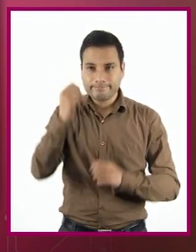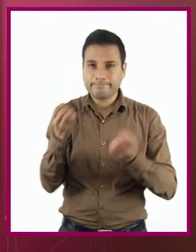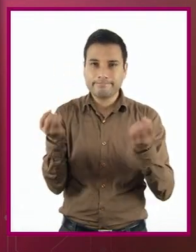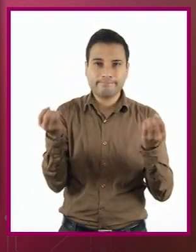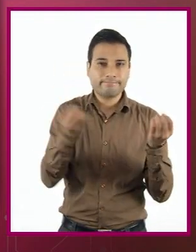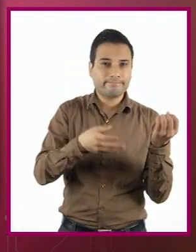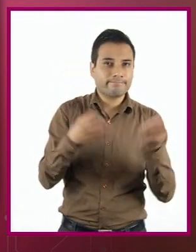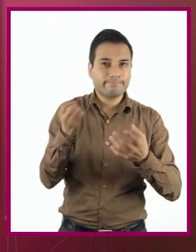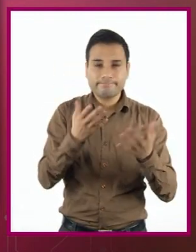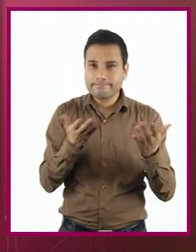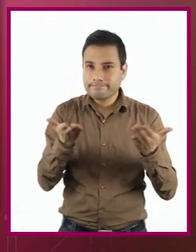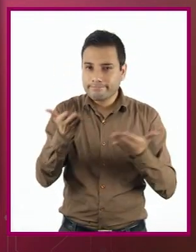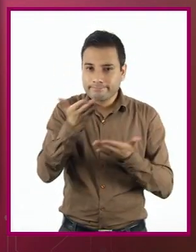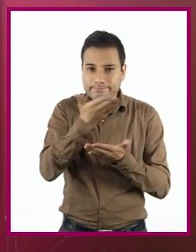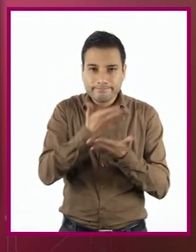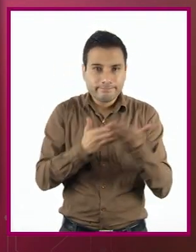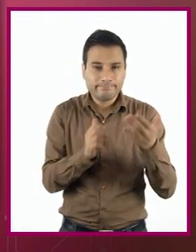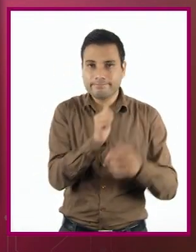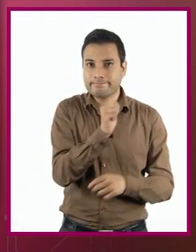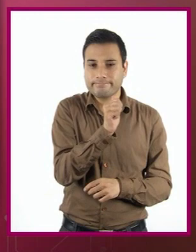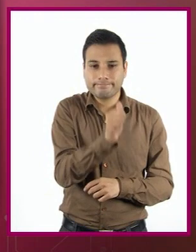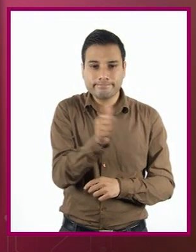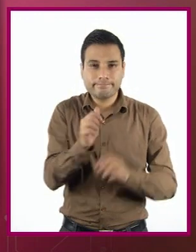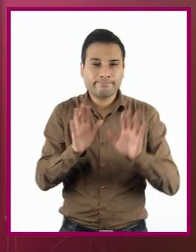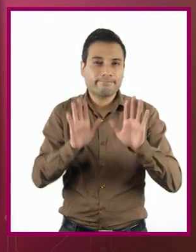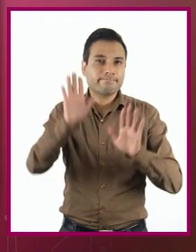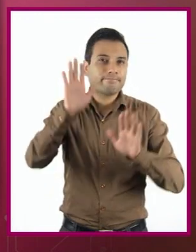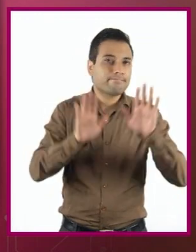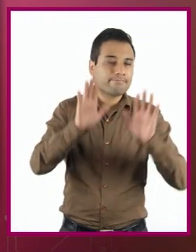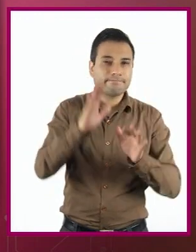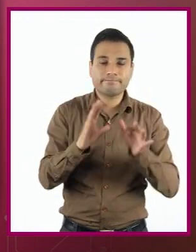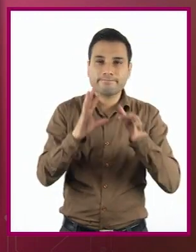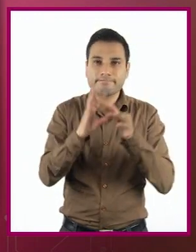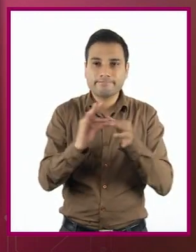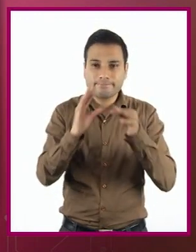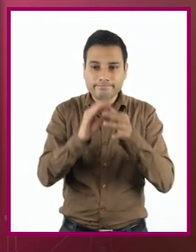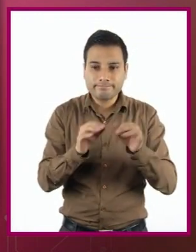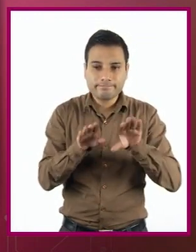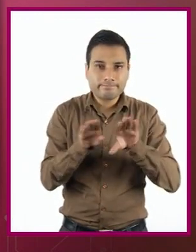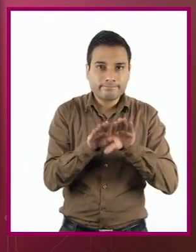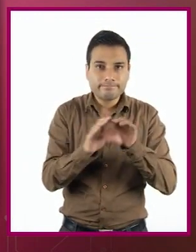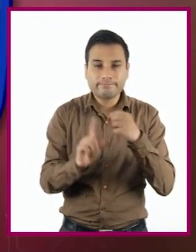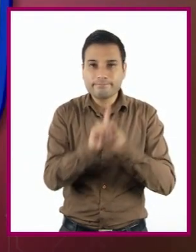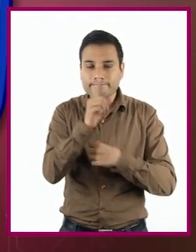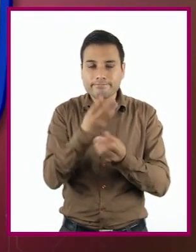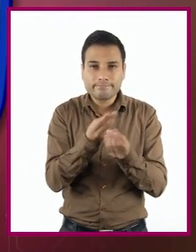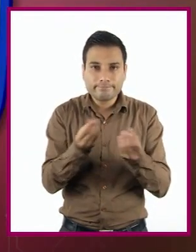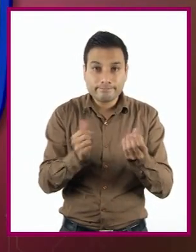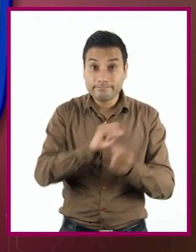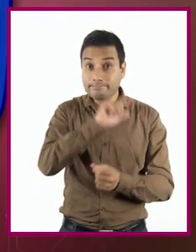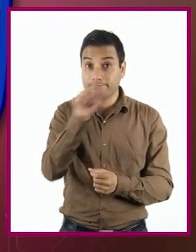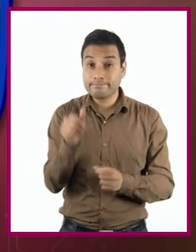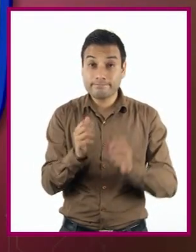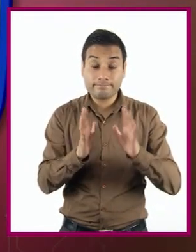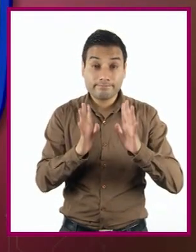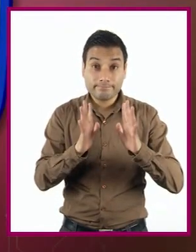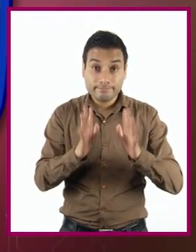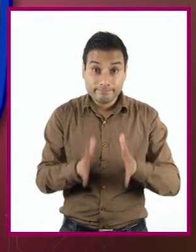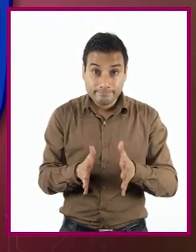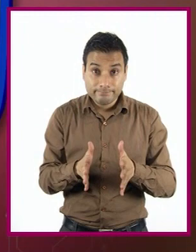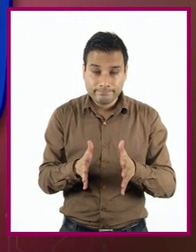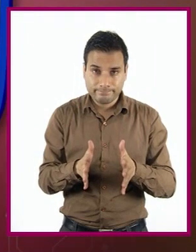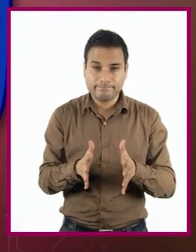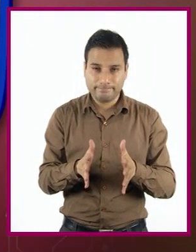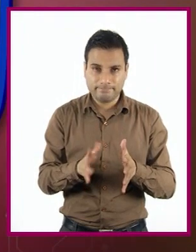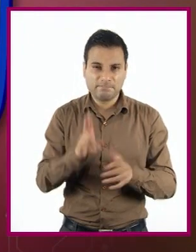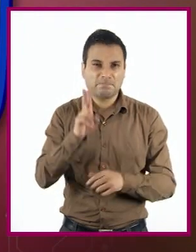cada quien participe dando una solución diferente y después empezar a cada uno de los